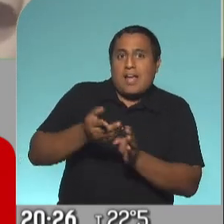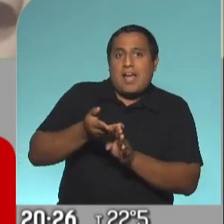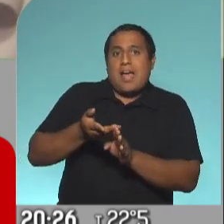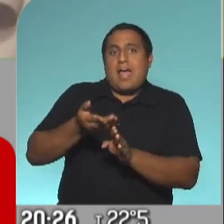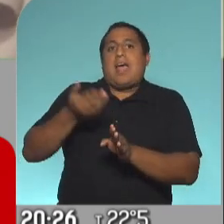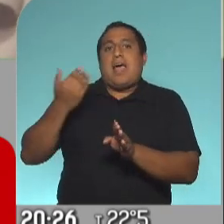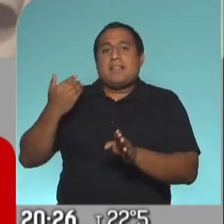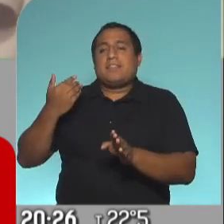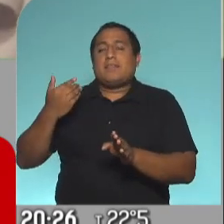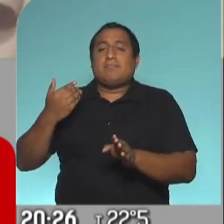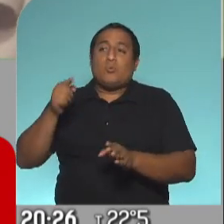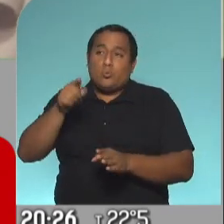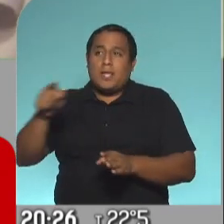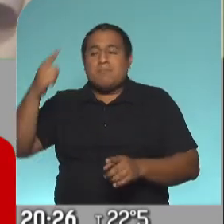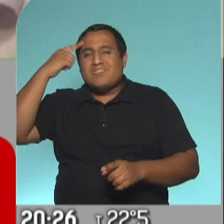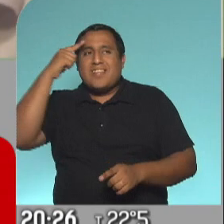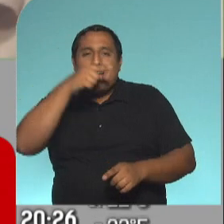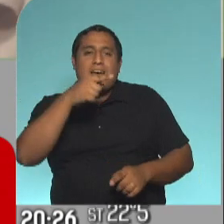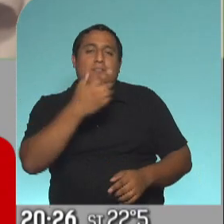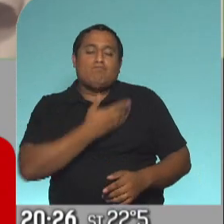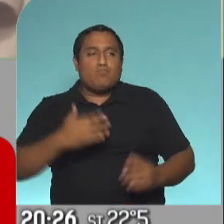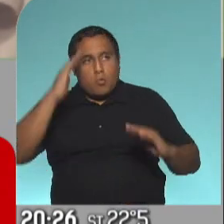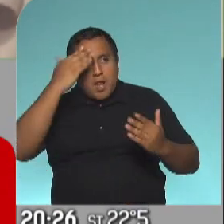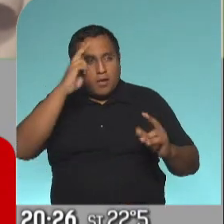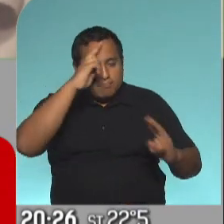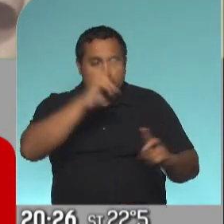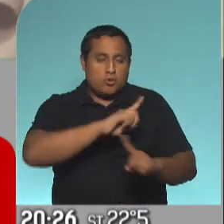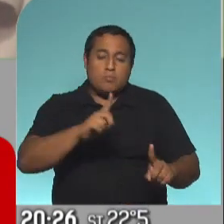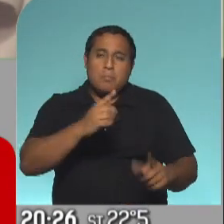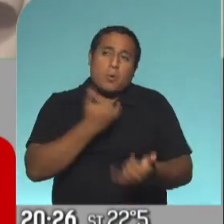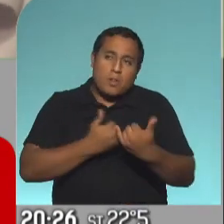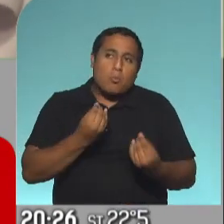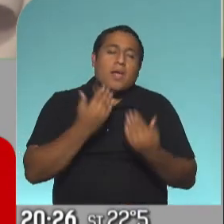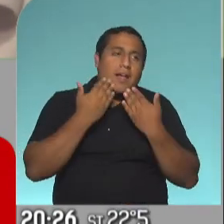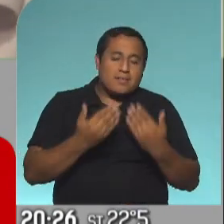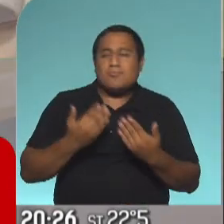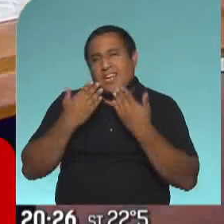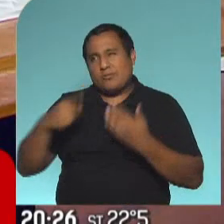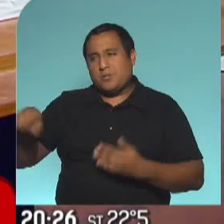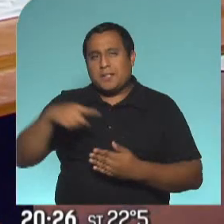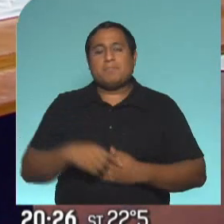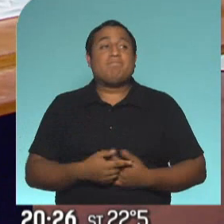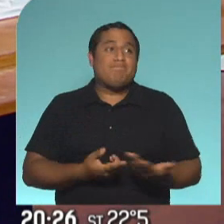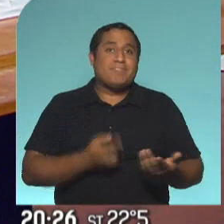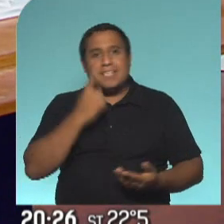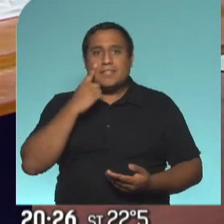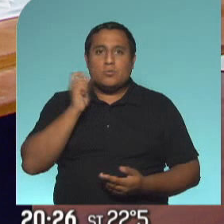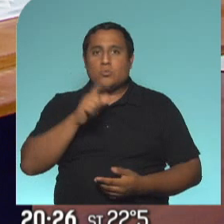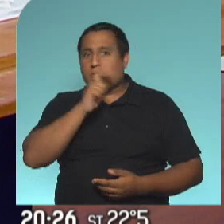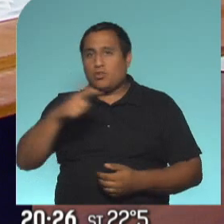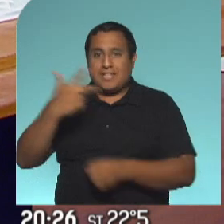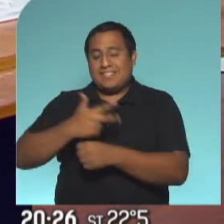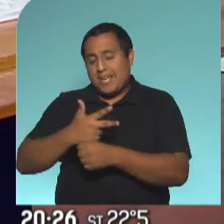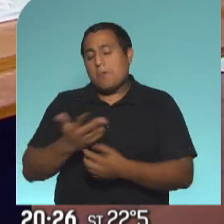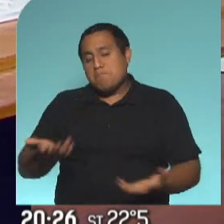declarado persona no grata al expresidente. Gracias. No, por favor, gracias a ustedes. Hasta luego. Allí pasaba el intendente de Río Tercero.